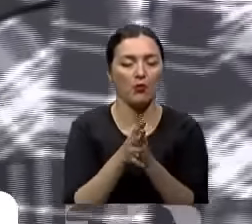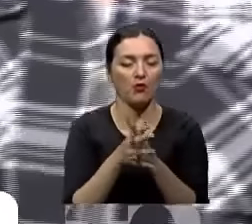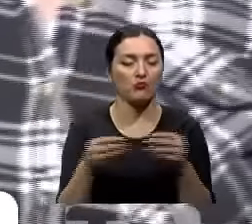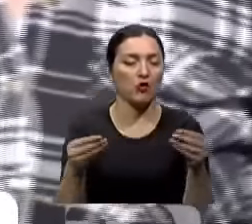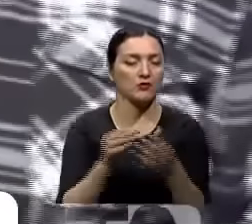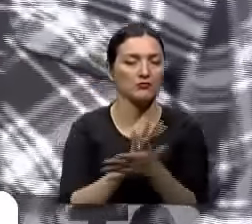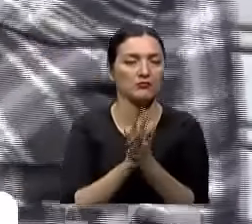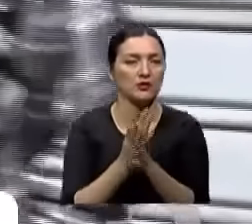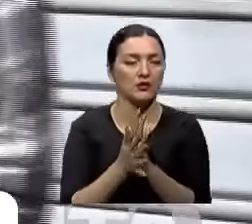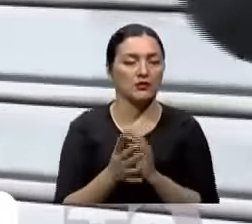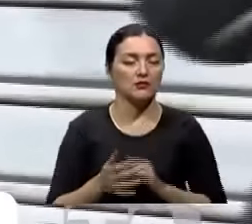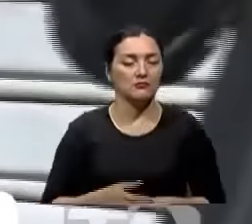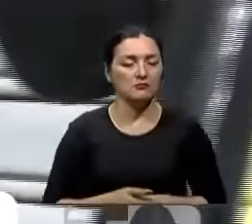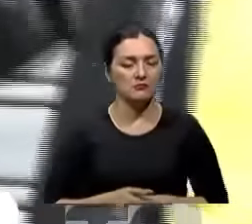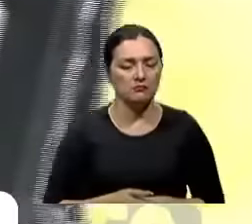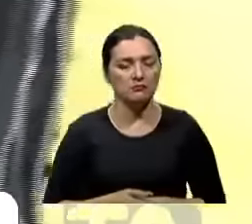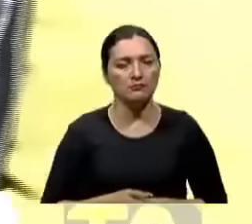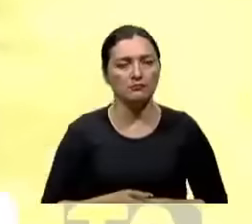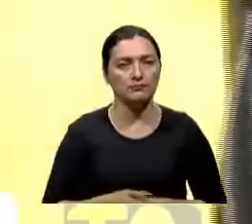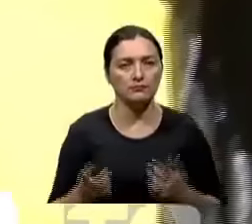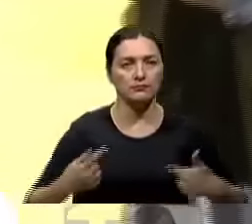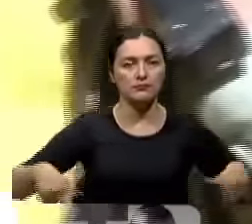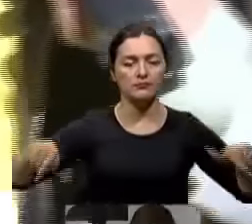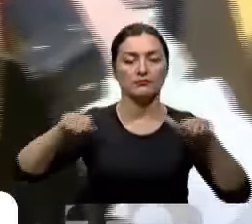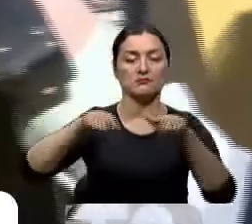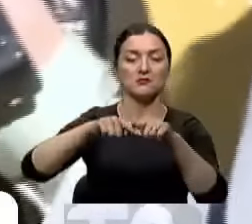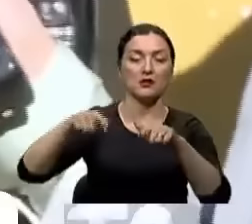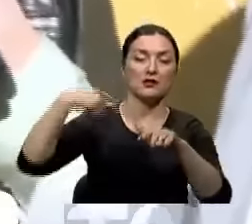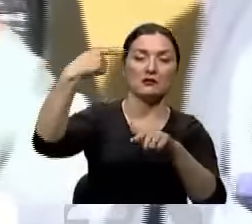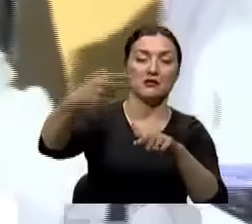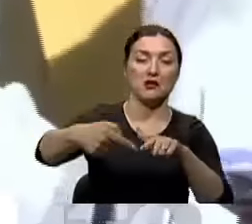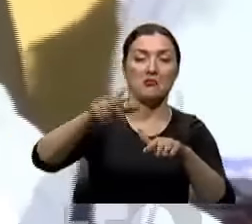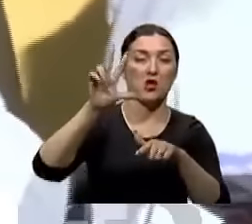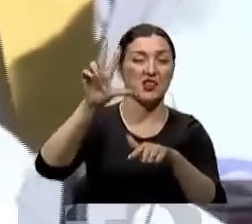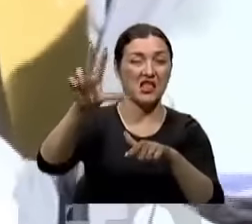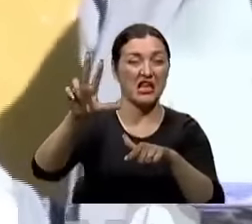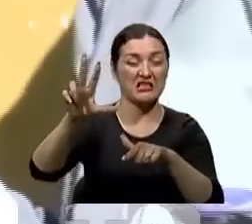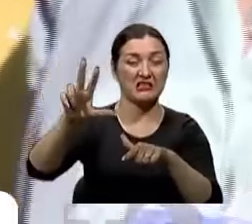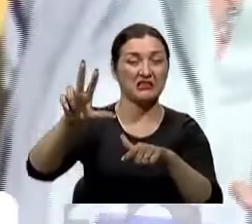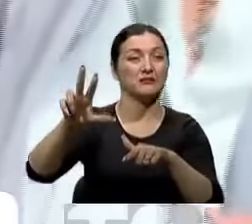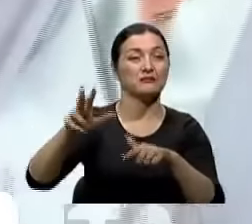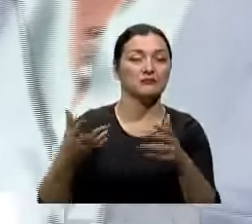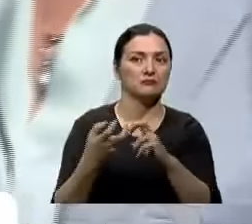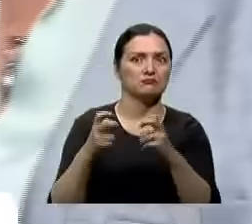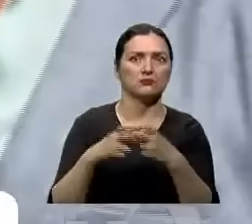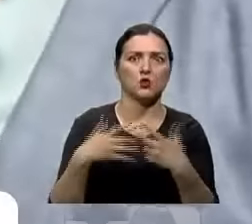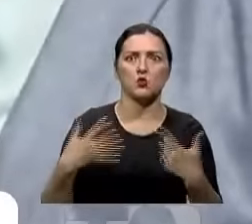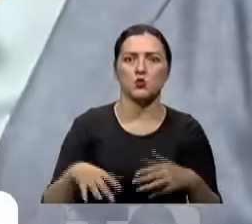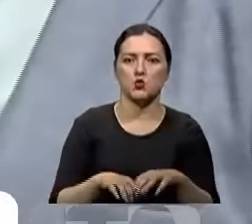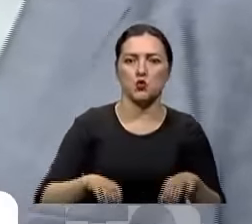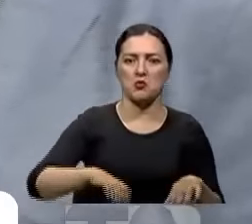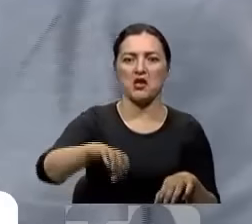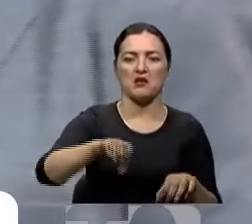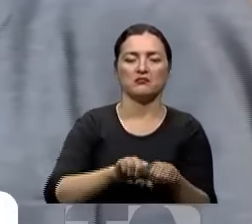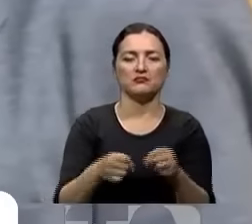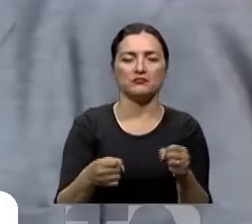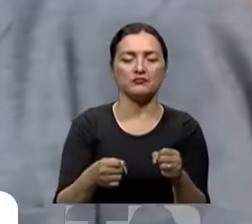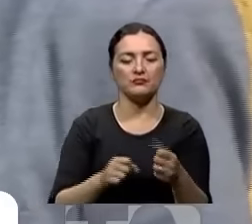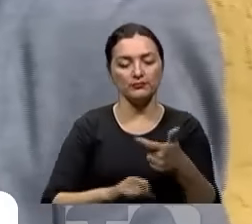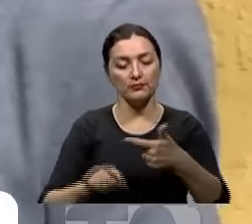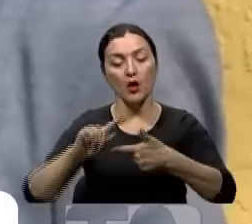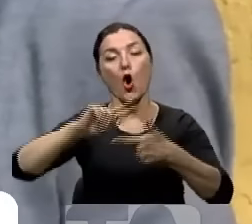le digo, para mí es un circuito, está más arriba. A la vuelta del Río Frío también está el problema. Y otra cosa, hago un llamado también